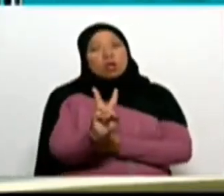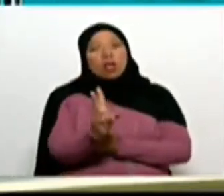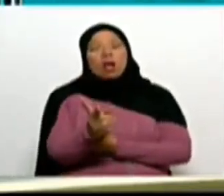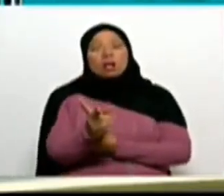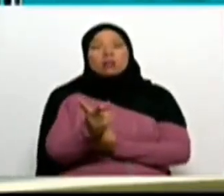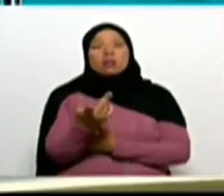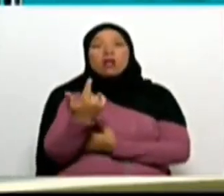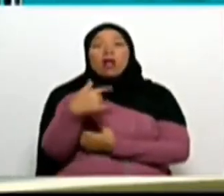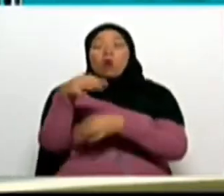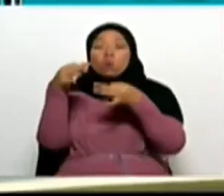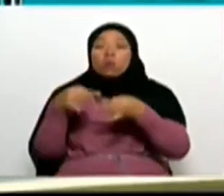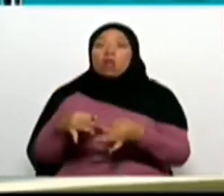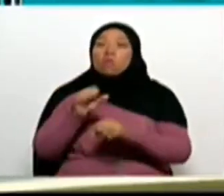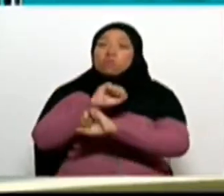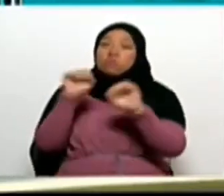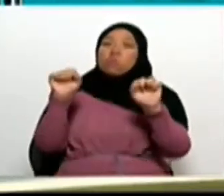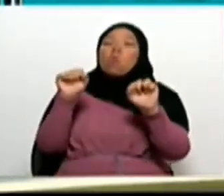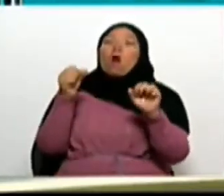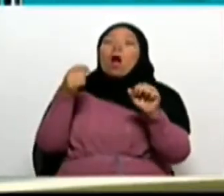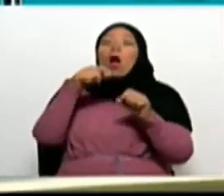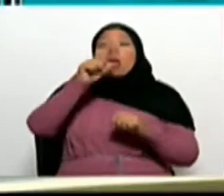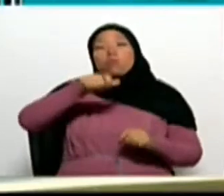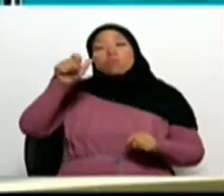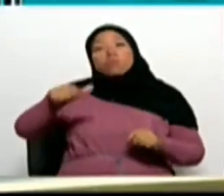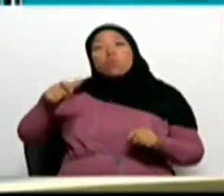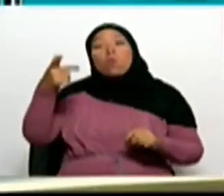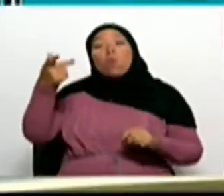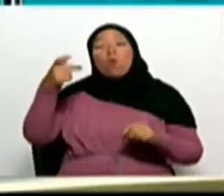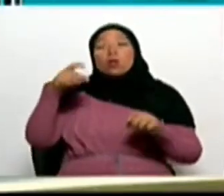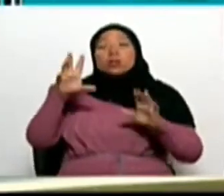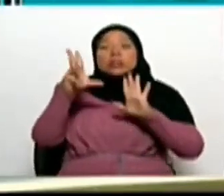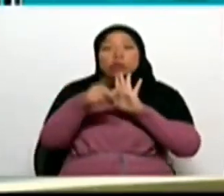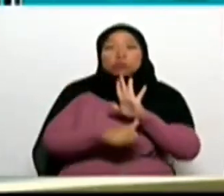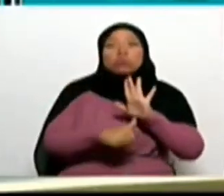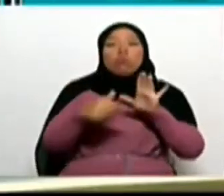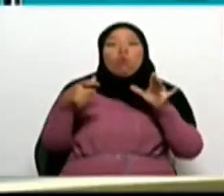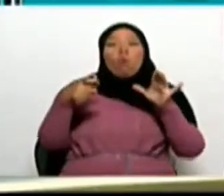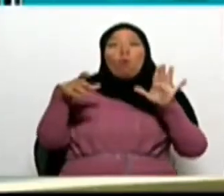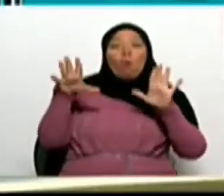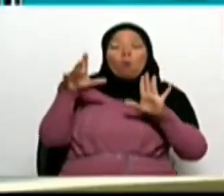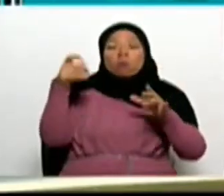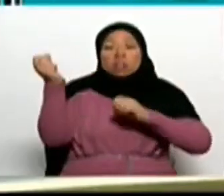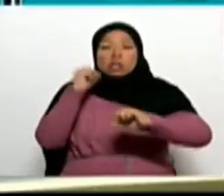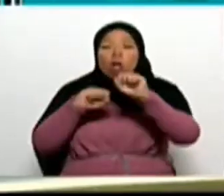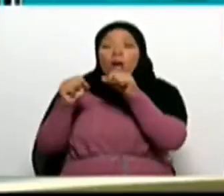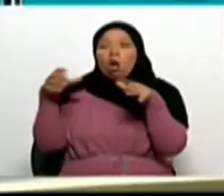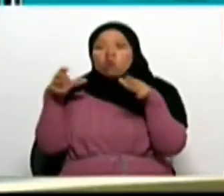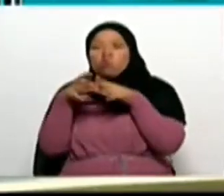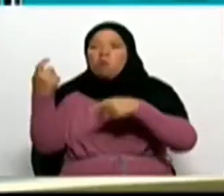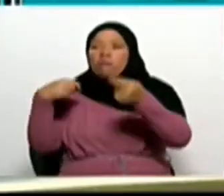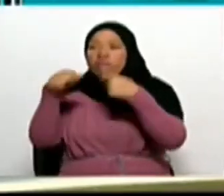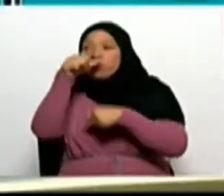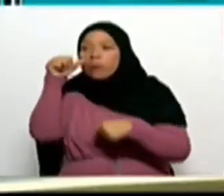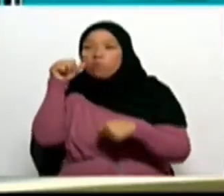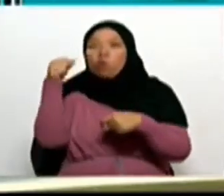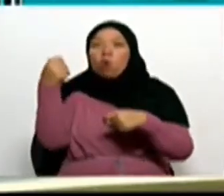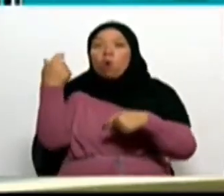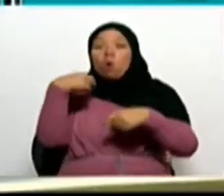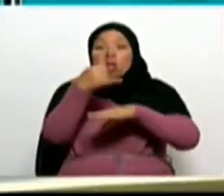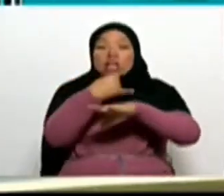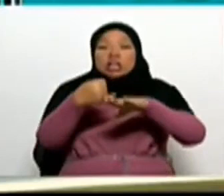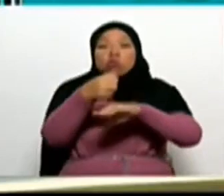venezolanas en la batalla tremenda que estoy dando contra las mafias, contra la corrupción, contra el